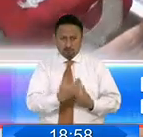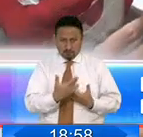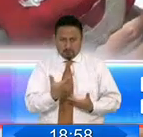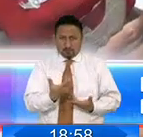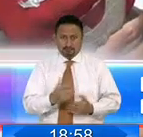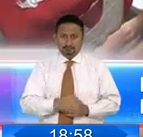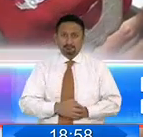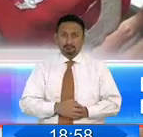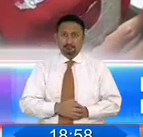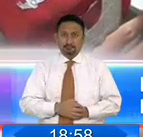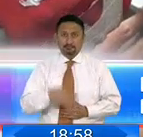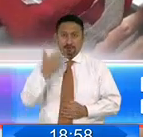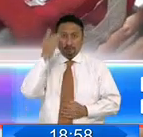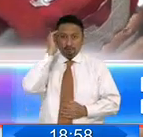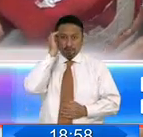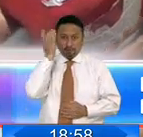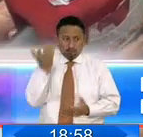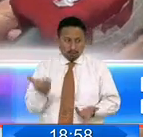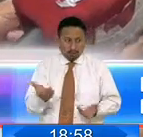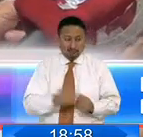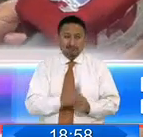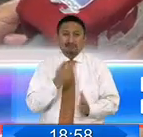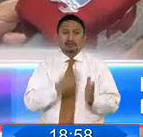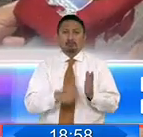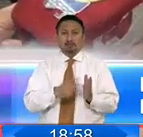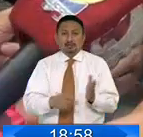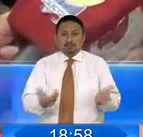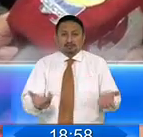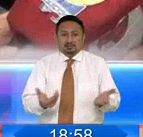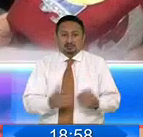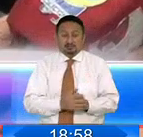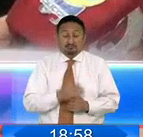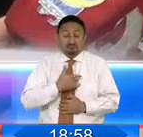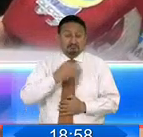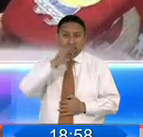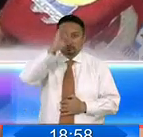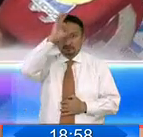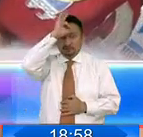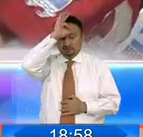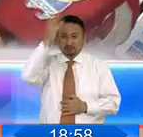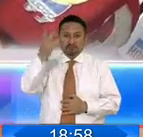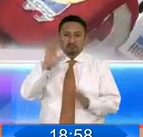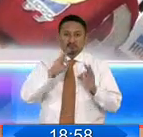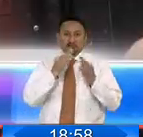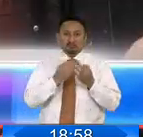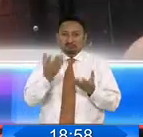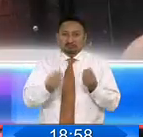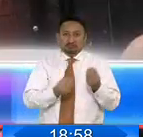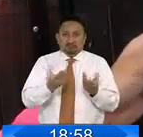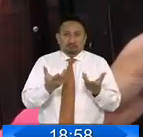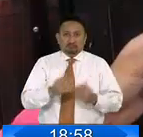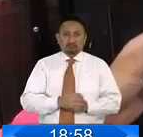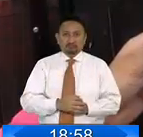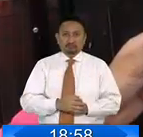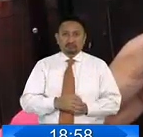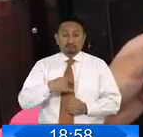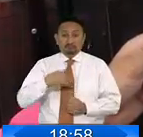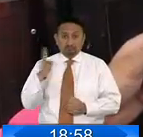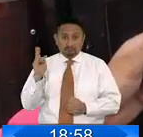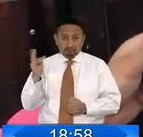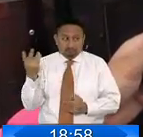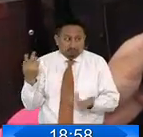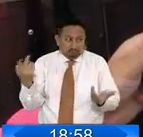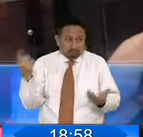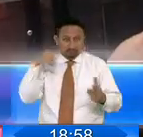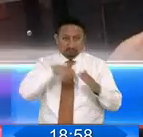preocupado porque no sabemos qué pasa dentro no sabemos no sabemos de la familia drenada no sé nada de mi esposo desde que